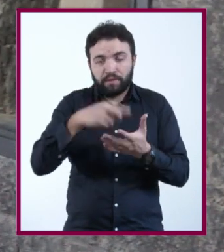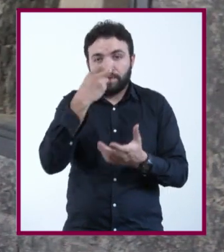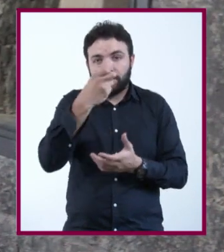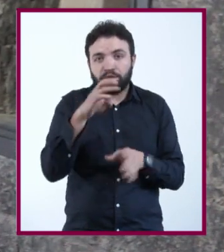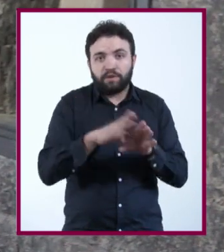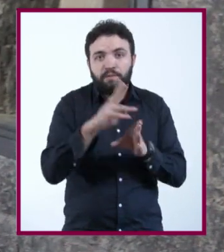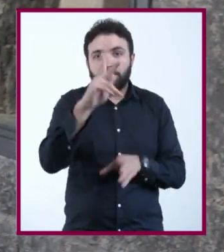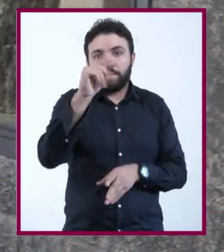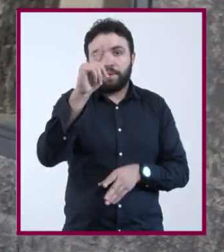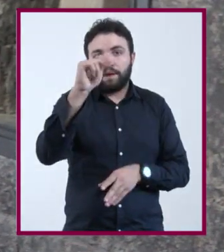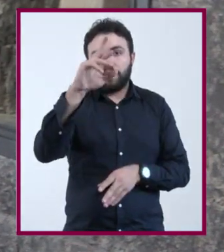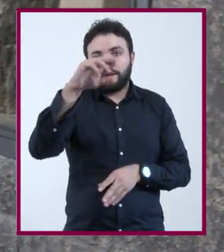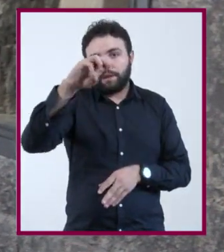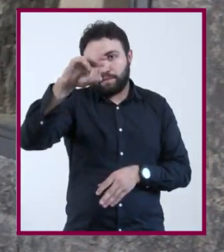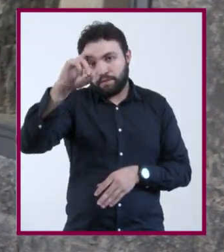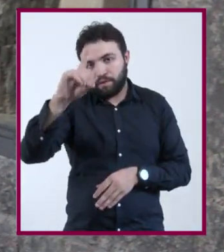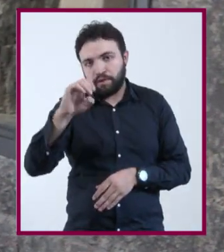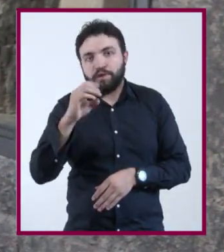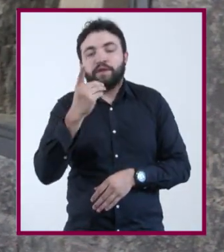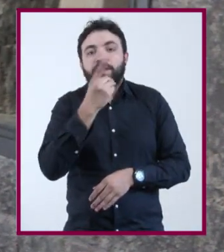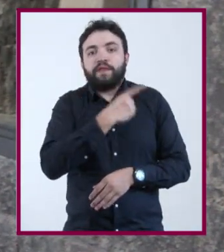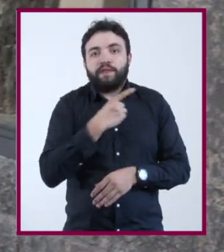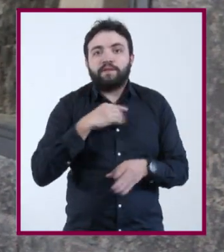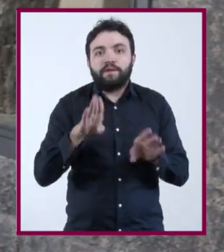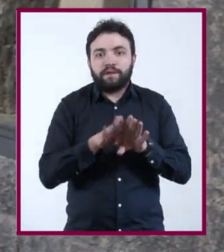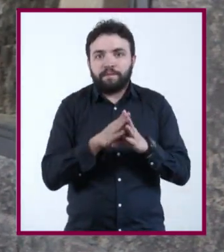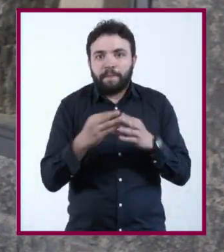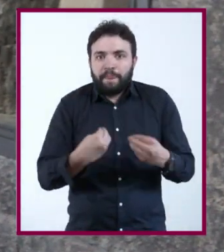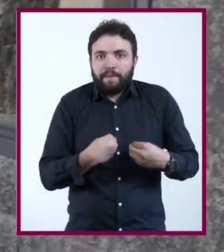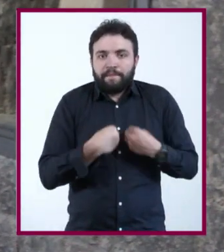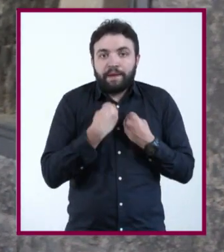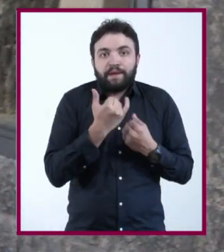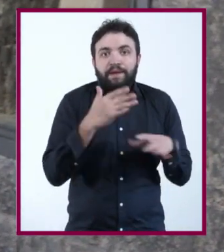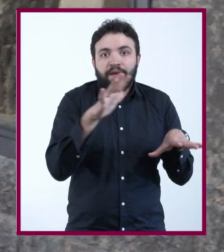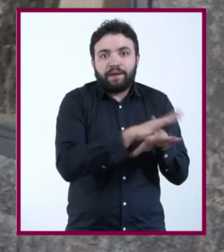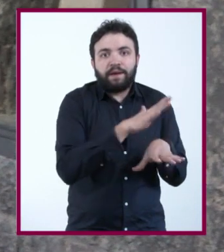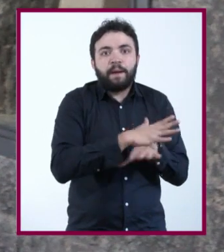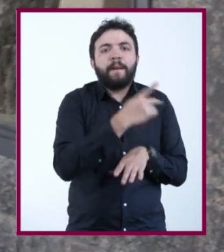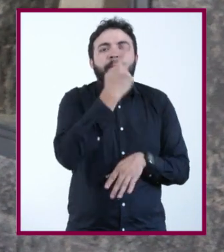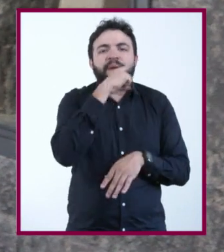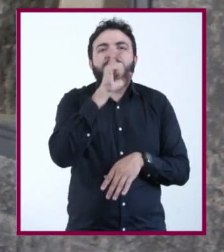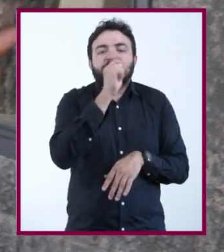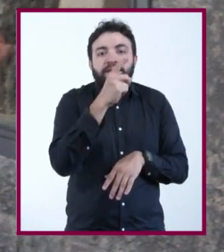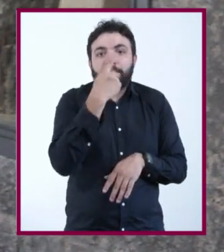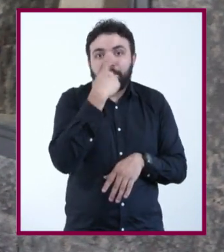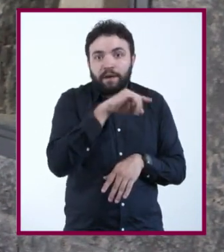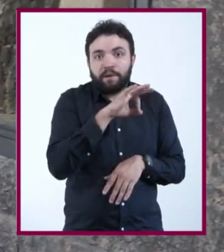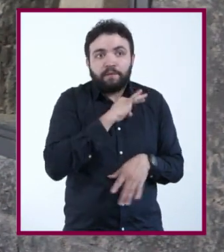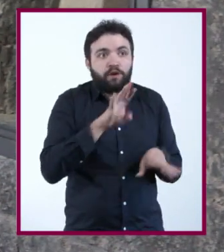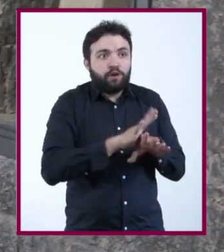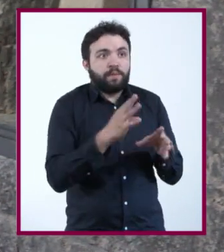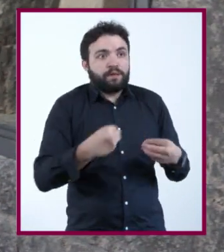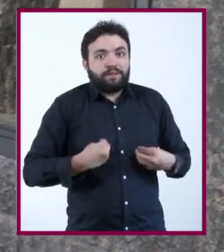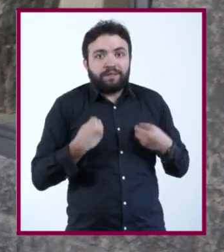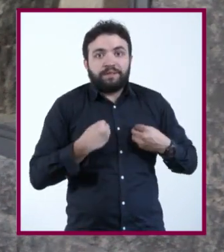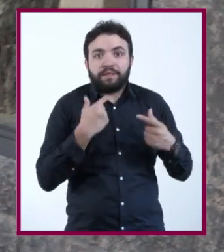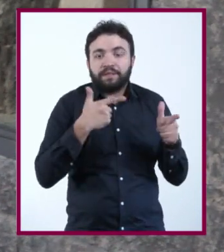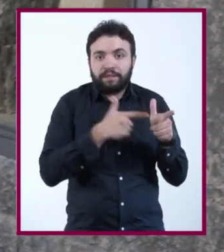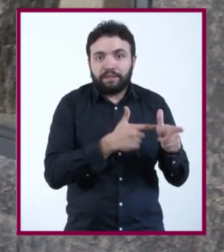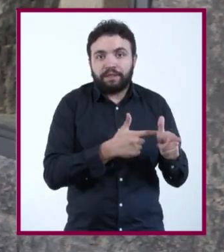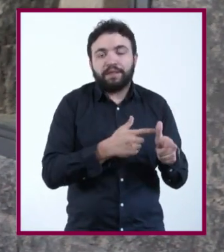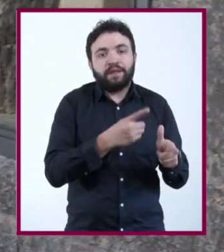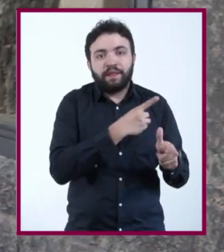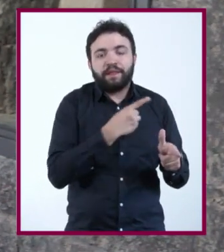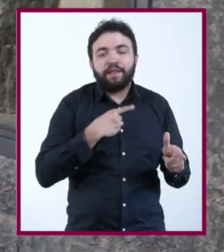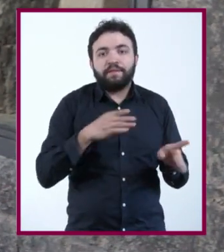que ser vivido y modificado. Creo que para que siga sobreviviendo, tiene